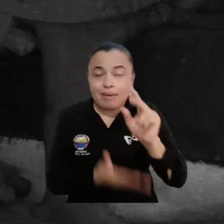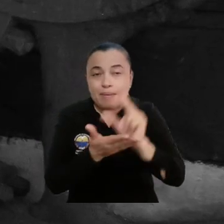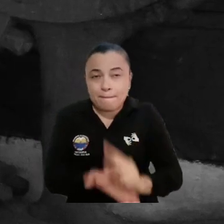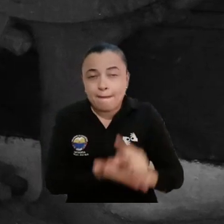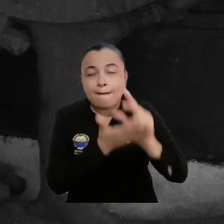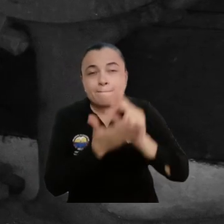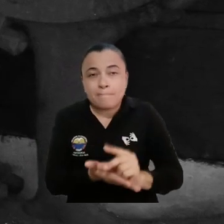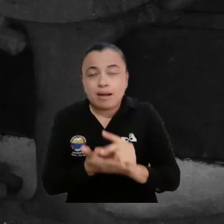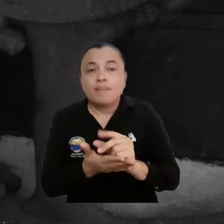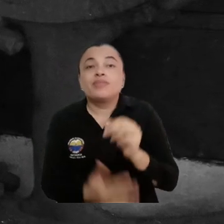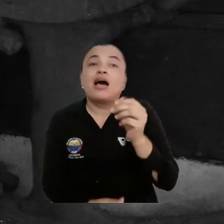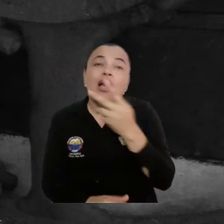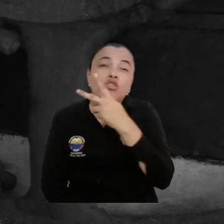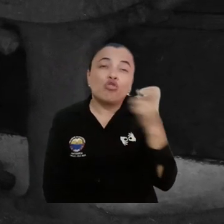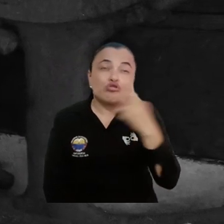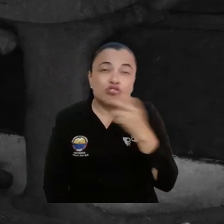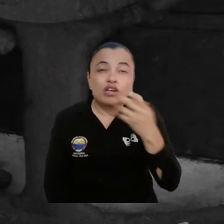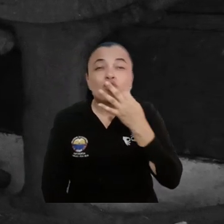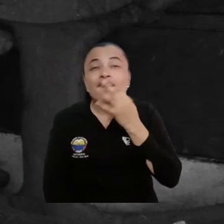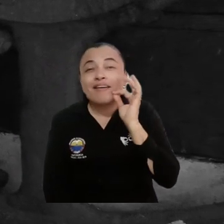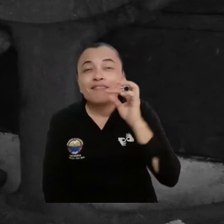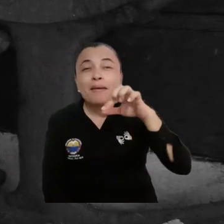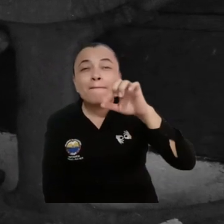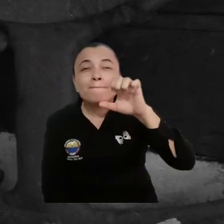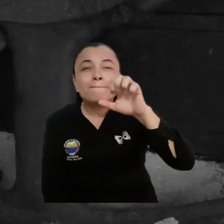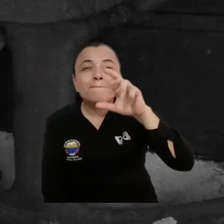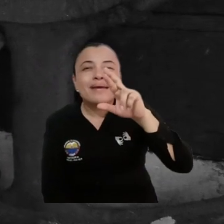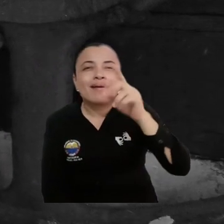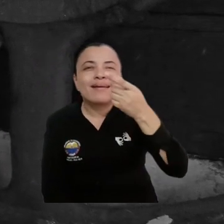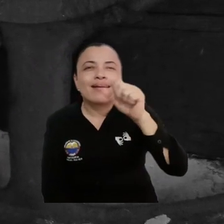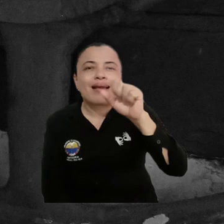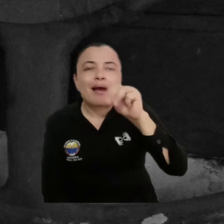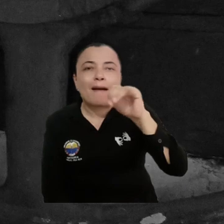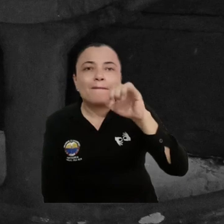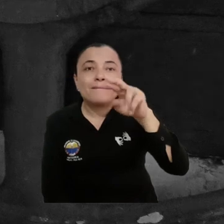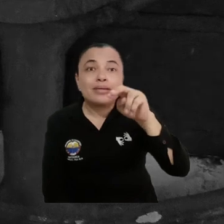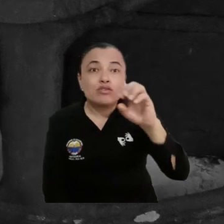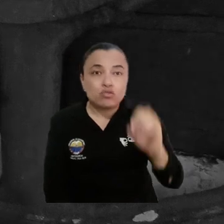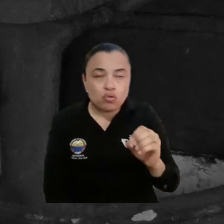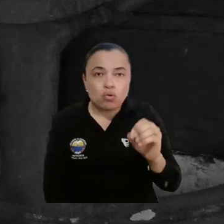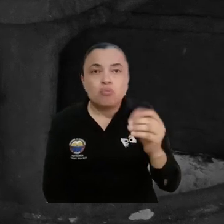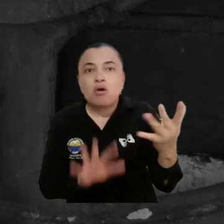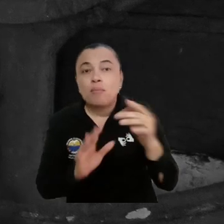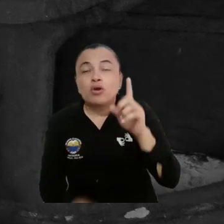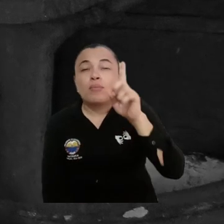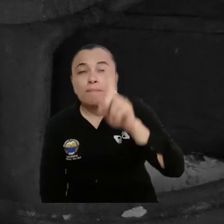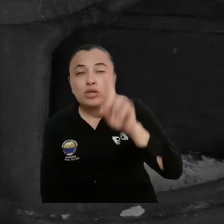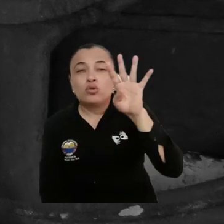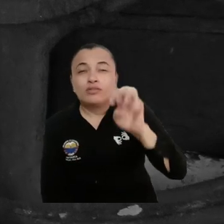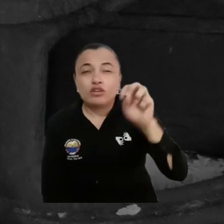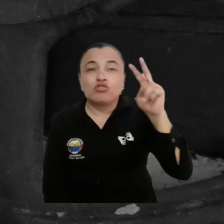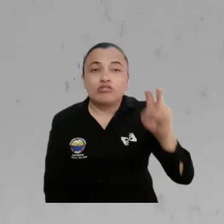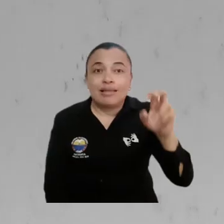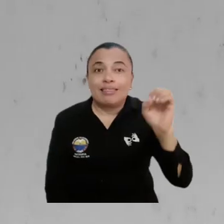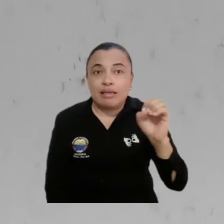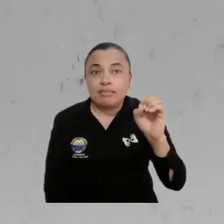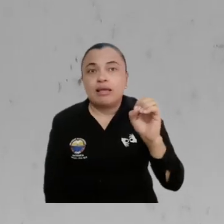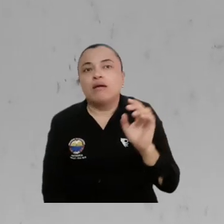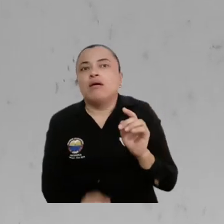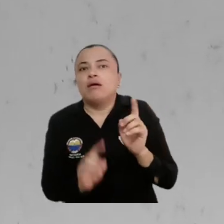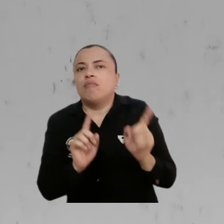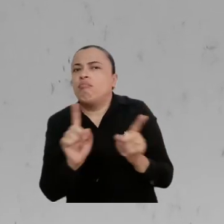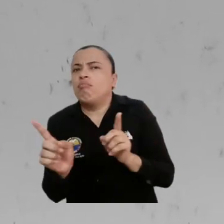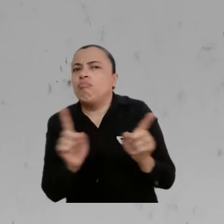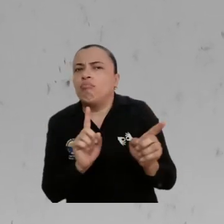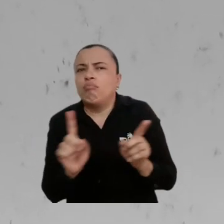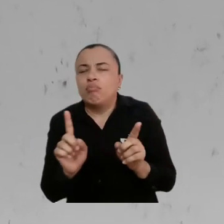café pergamino en su mejor momento, a inicios de la década de 1970. Cualquiera sea la cifra, es una cifra